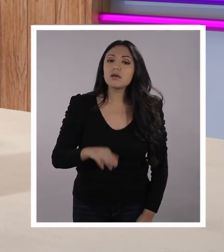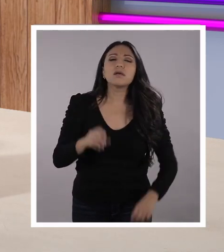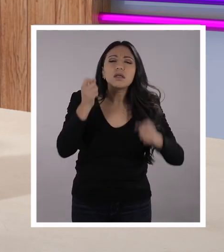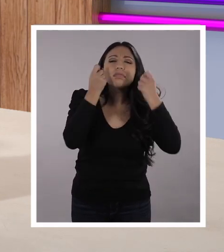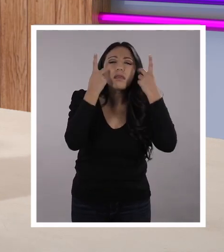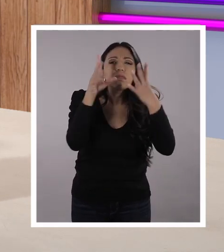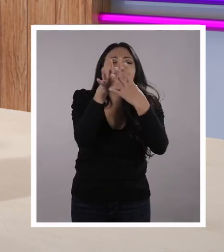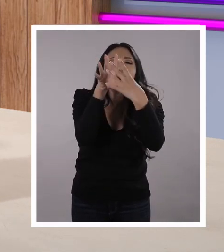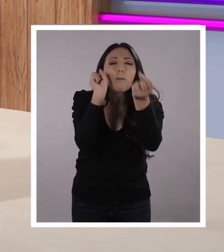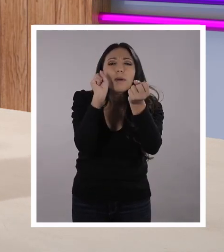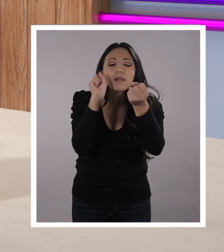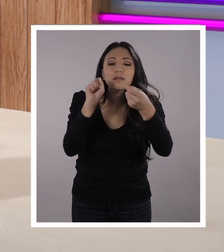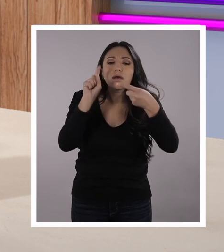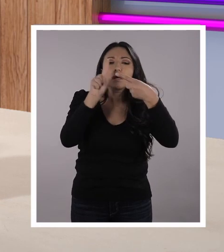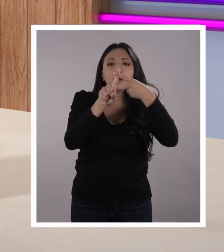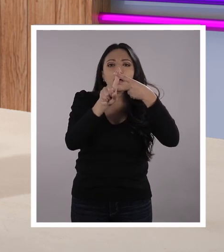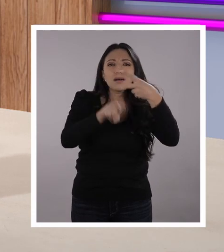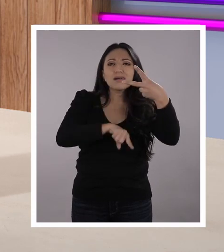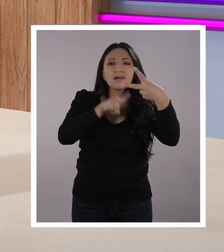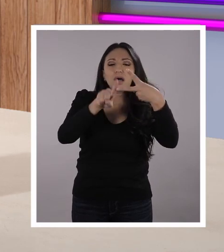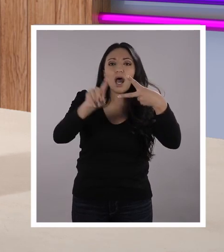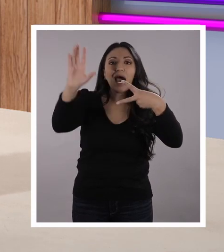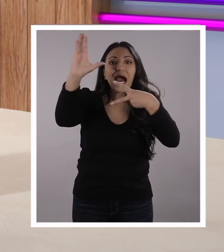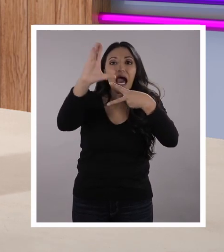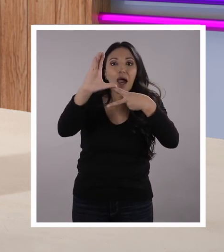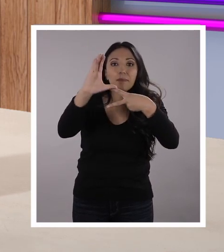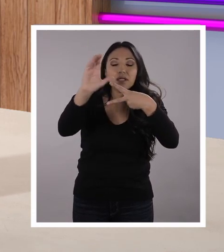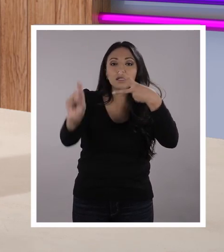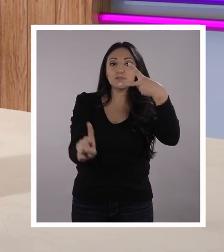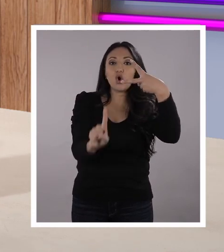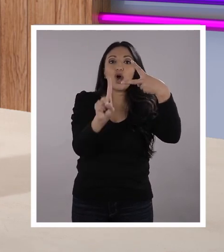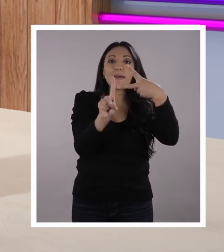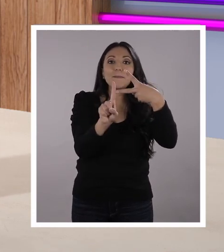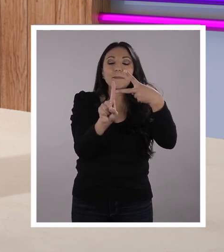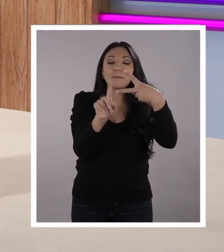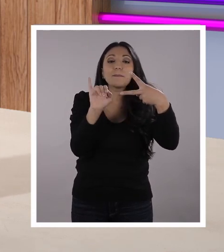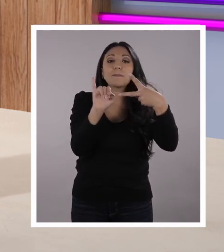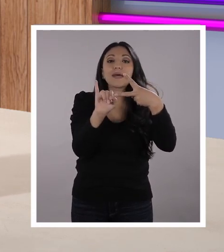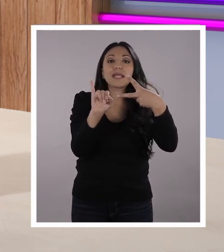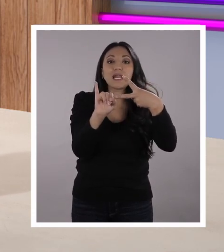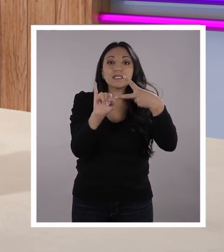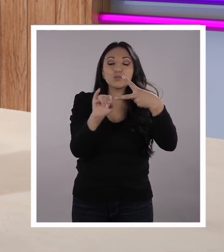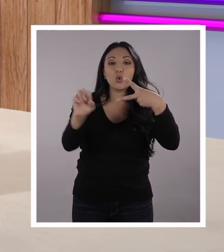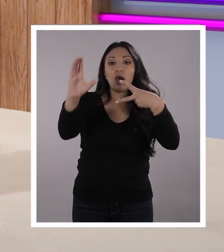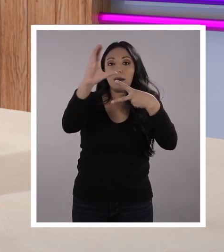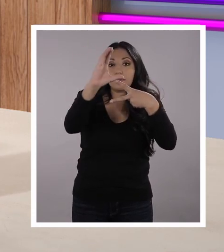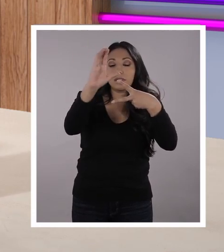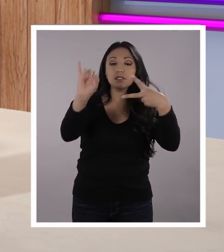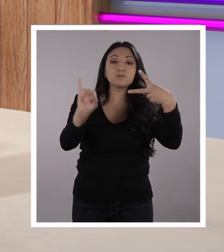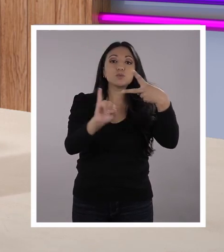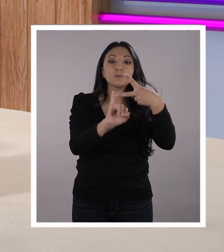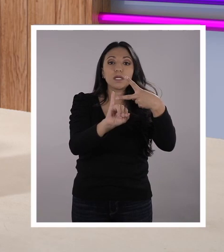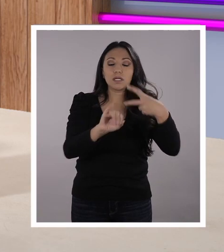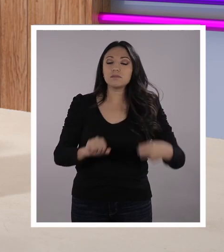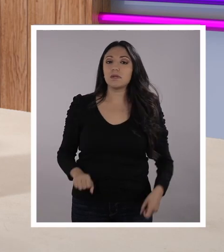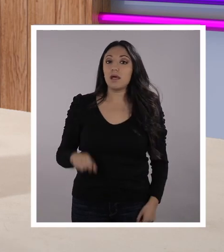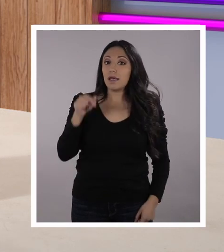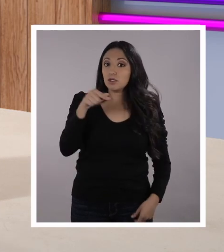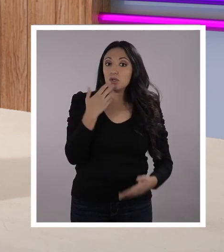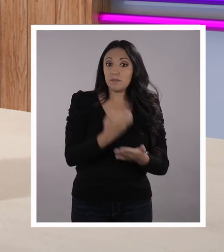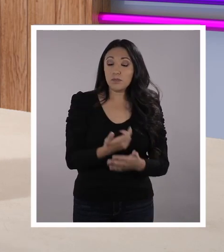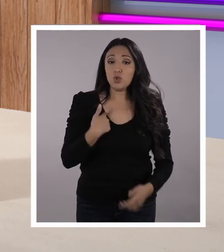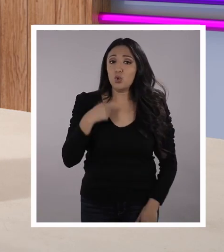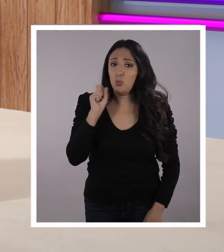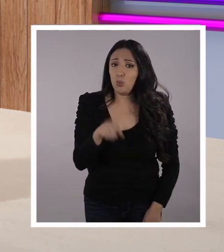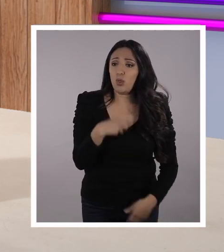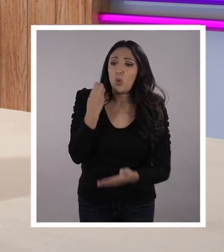ahora comprendan y aprendan sobre estas dos corrientes, este sistema económico. Uh-huh. Y recuerden,